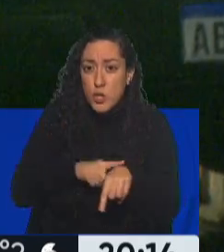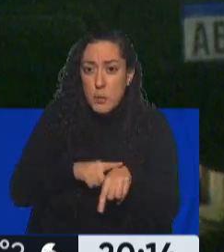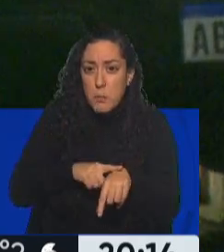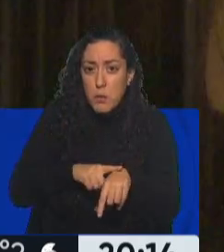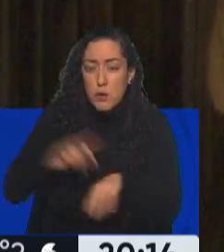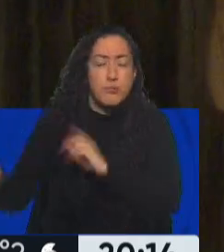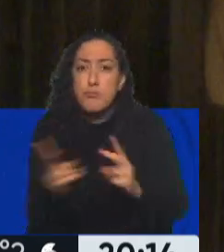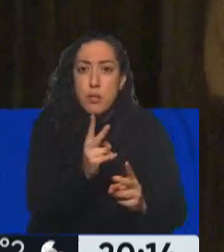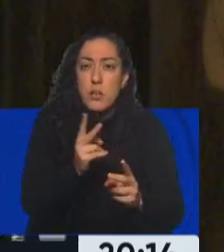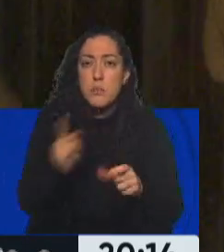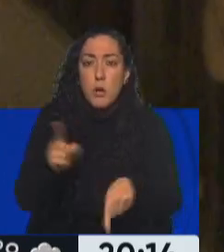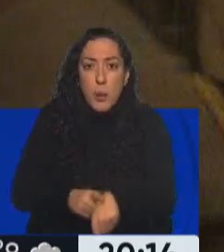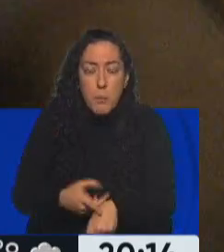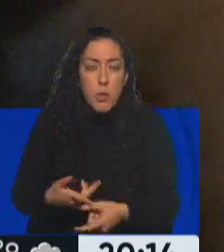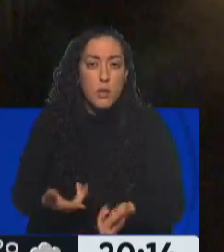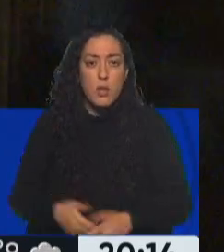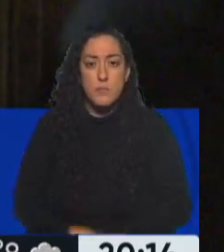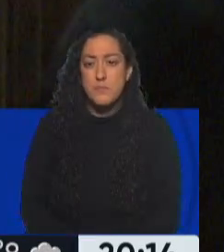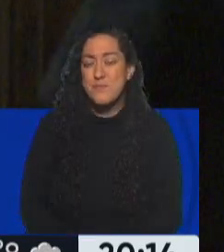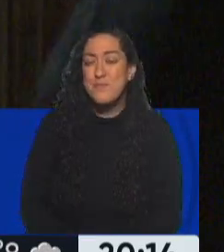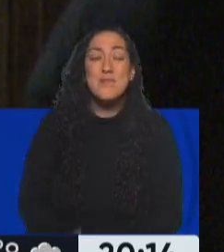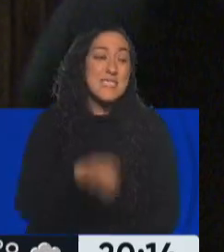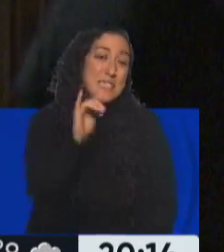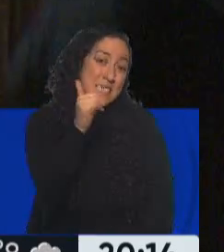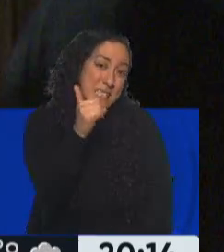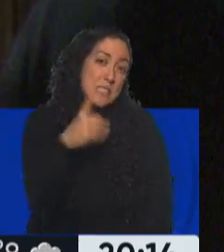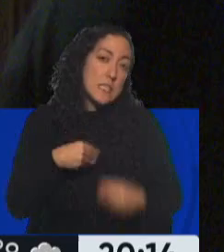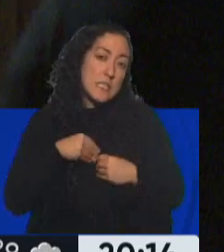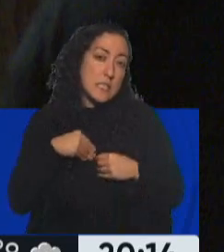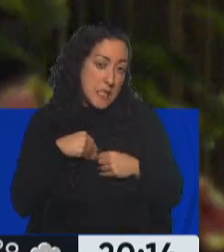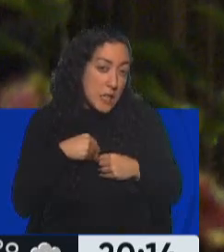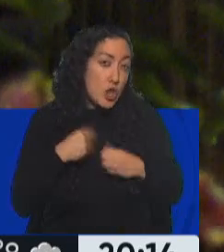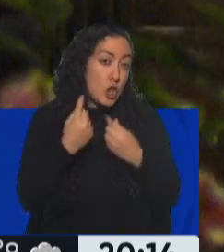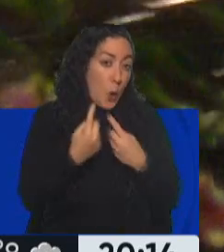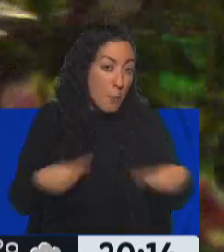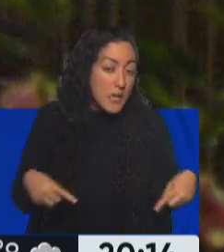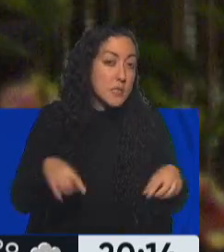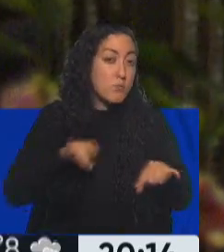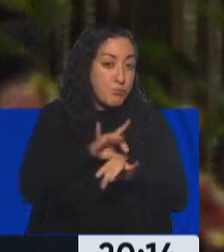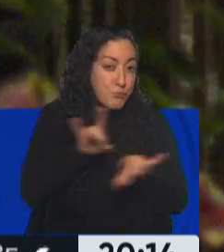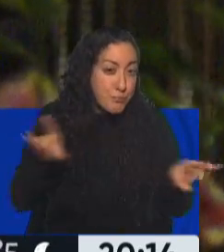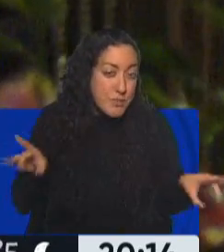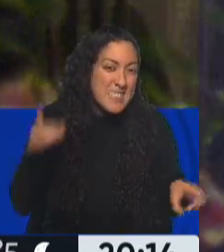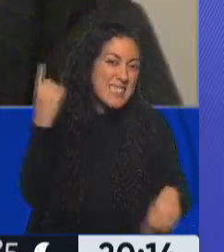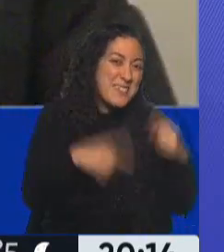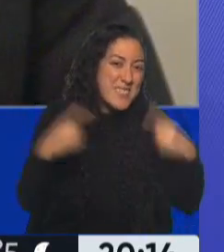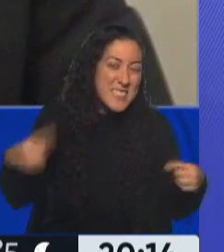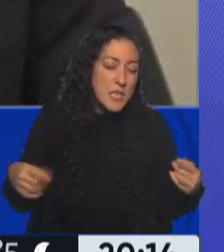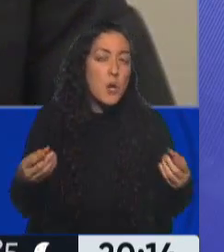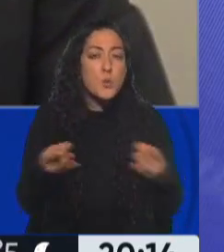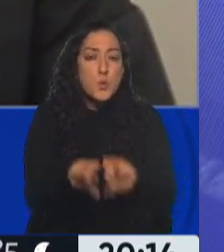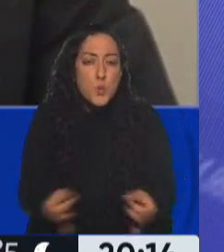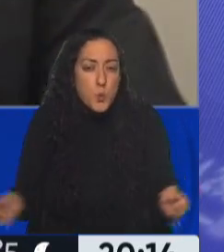mueren los 5. Sí, a ver, los síntomas por intoxicación por monóxido de carbono son muy amplios, van desde síntomas